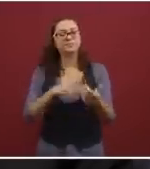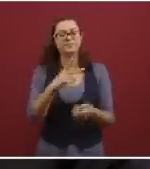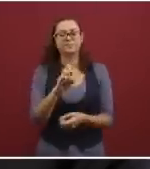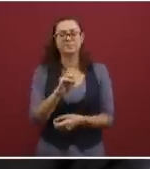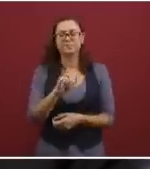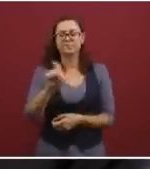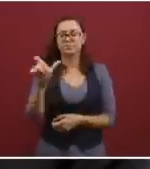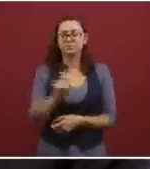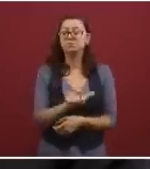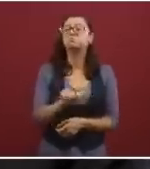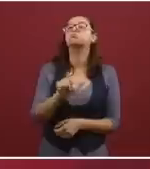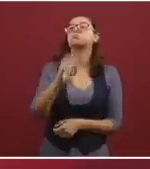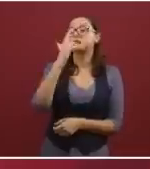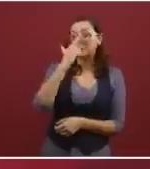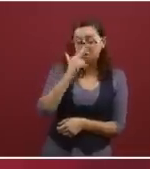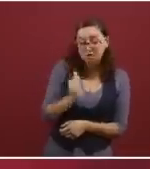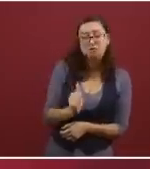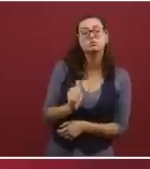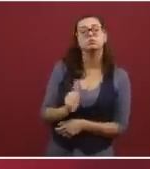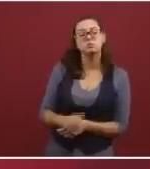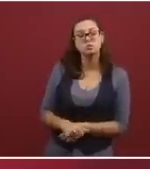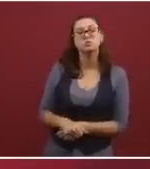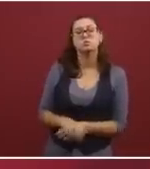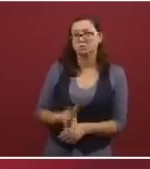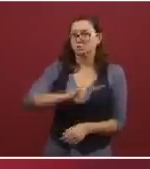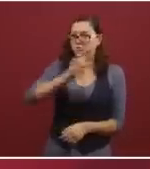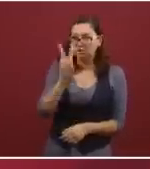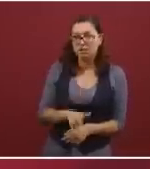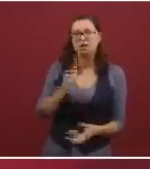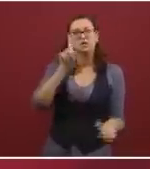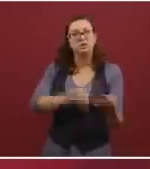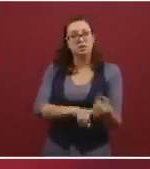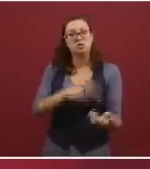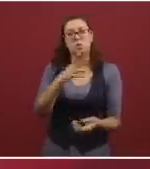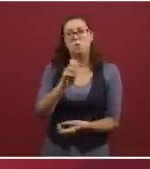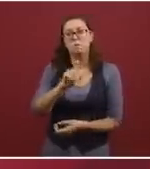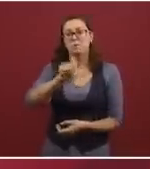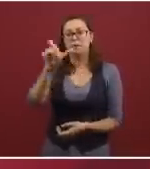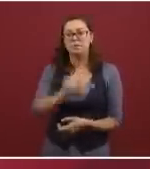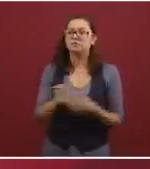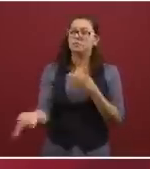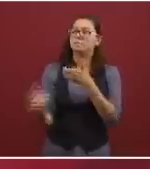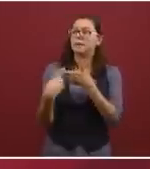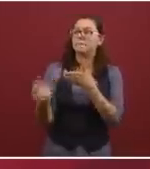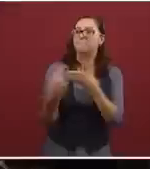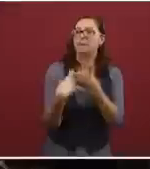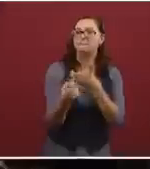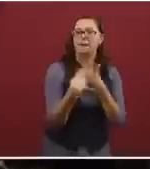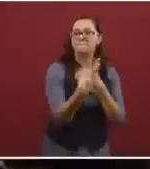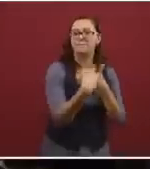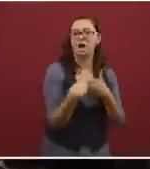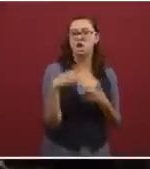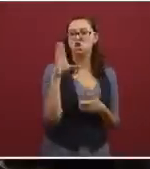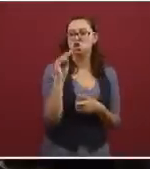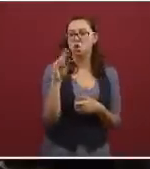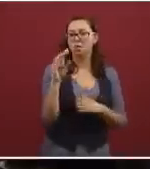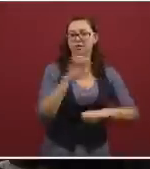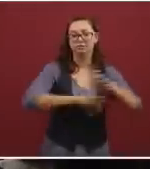tenía razón, eran 90 empresas, nada más que se